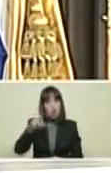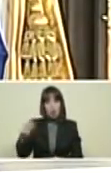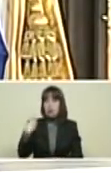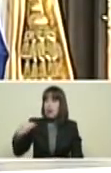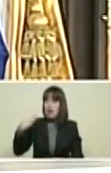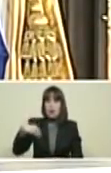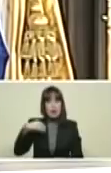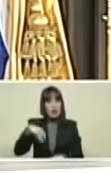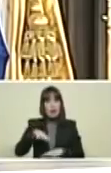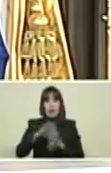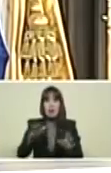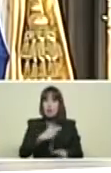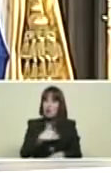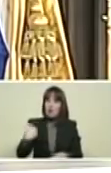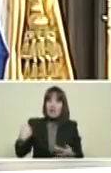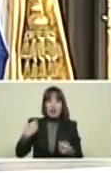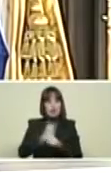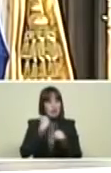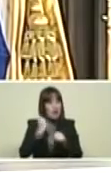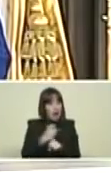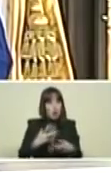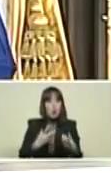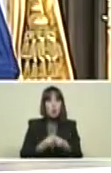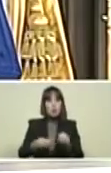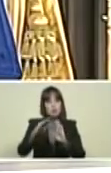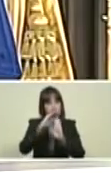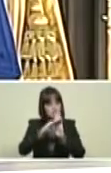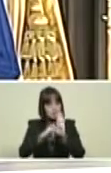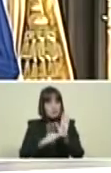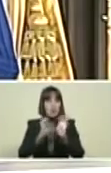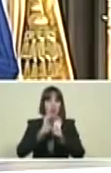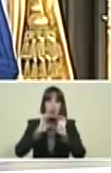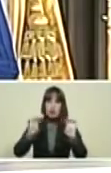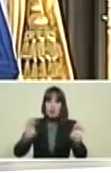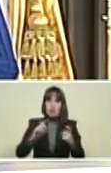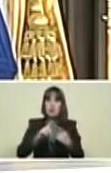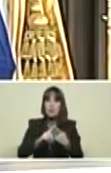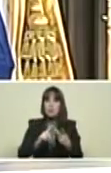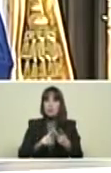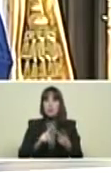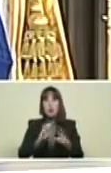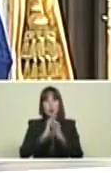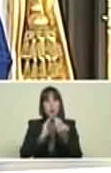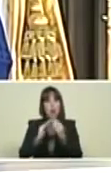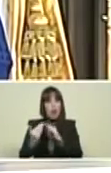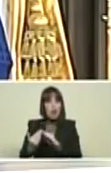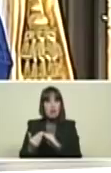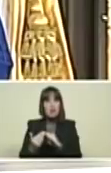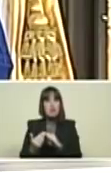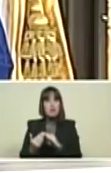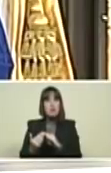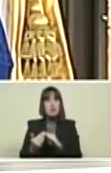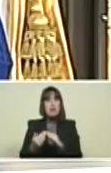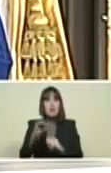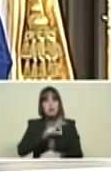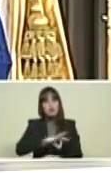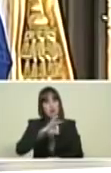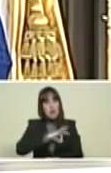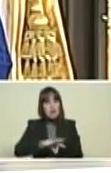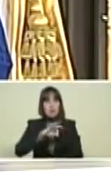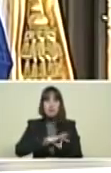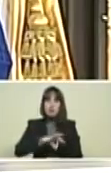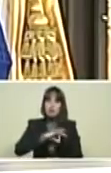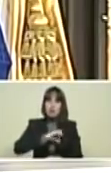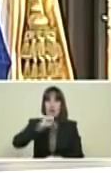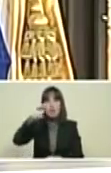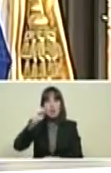días. Yo quiero estar involucrado en la agenda educativa, en la agenda comunal, en la agenda del socialismo social, en la agenda